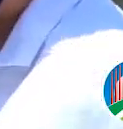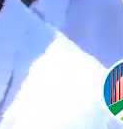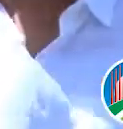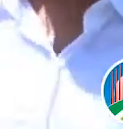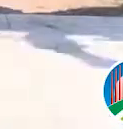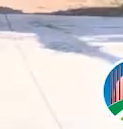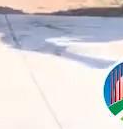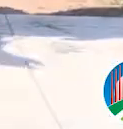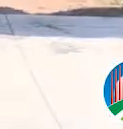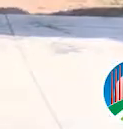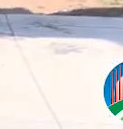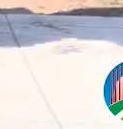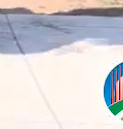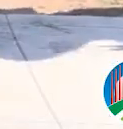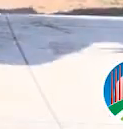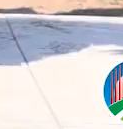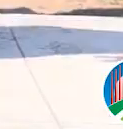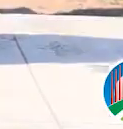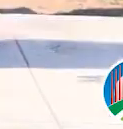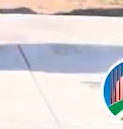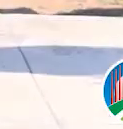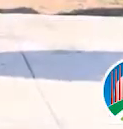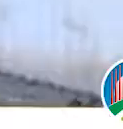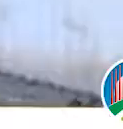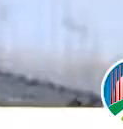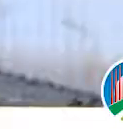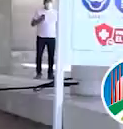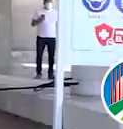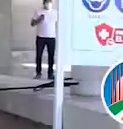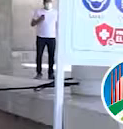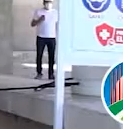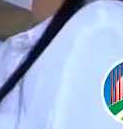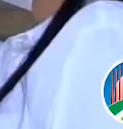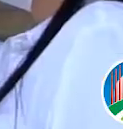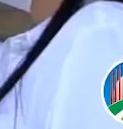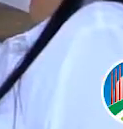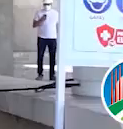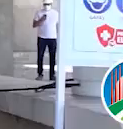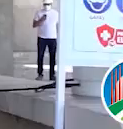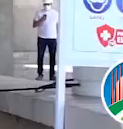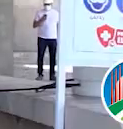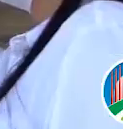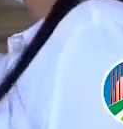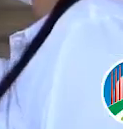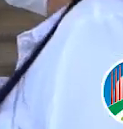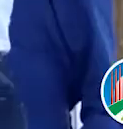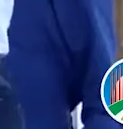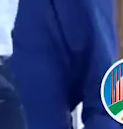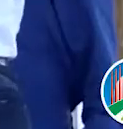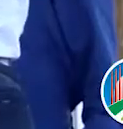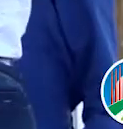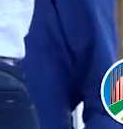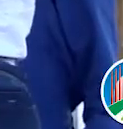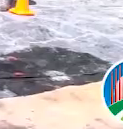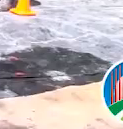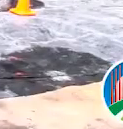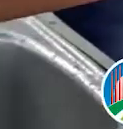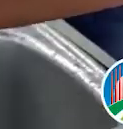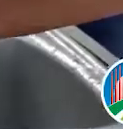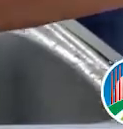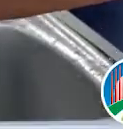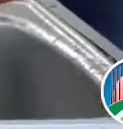infraestructura en todo el departamento con una inversión cercana a 150 mil millones de pesos cumpliendo con todos los protocolos de bioseguridad